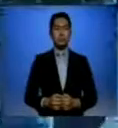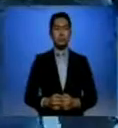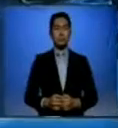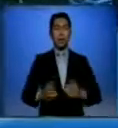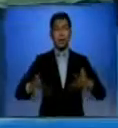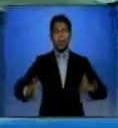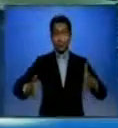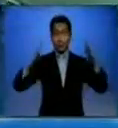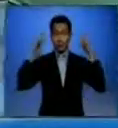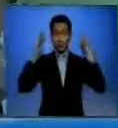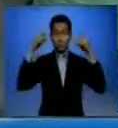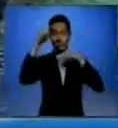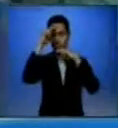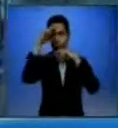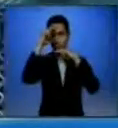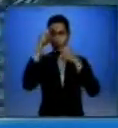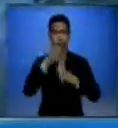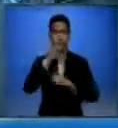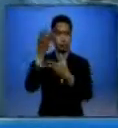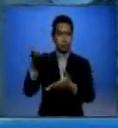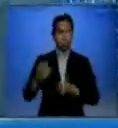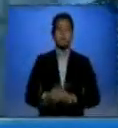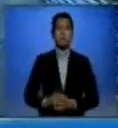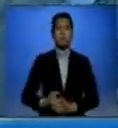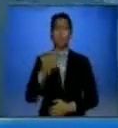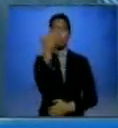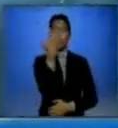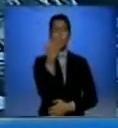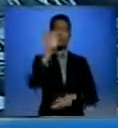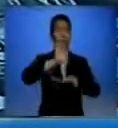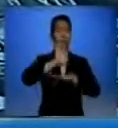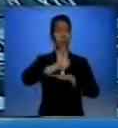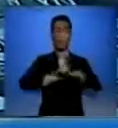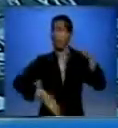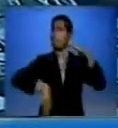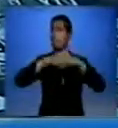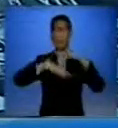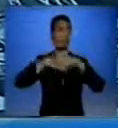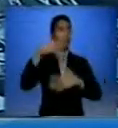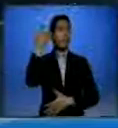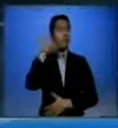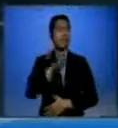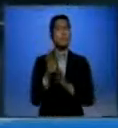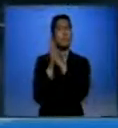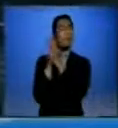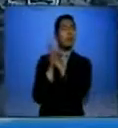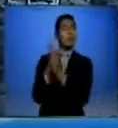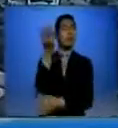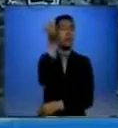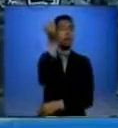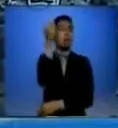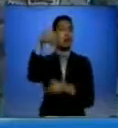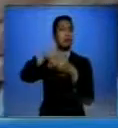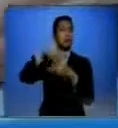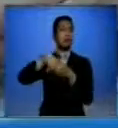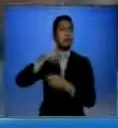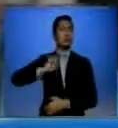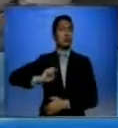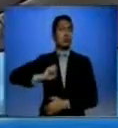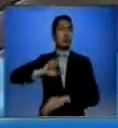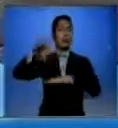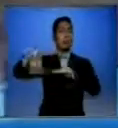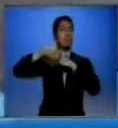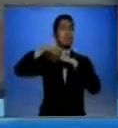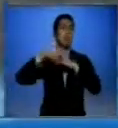Y ponga mucha atención a esta información. El 15 de enero es la fecha máxima para solicitar la acumulación de los pagos de los